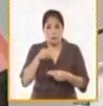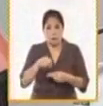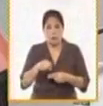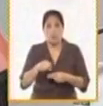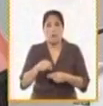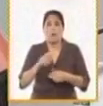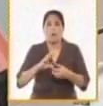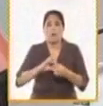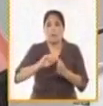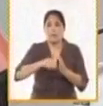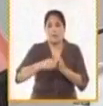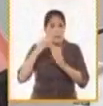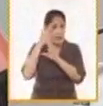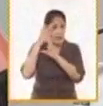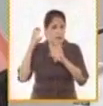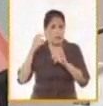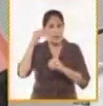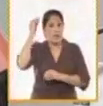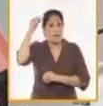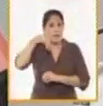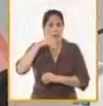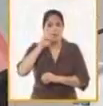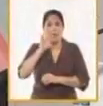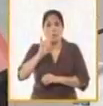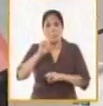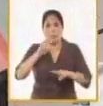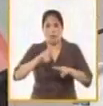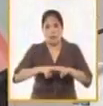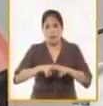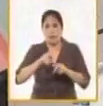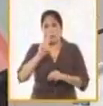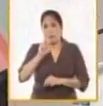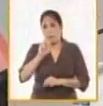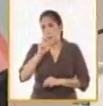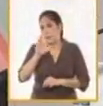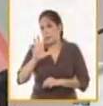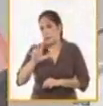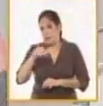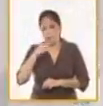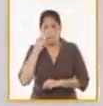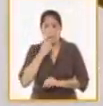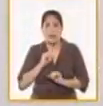Convención Científica Saber UH 2025. Conozcamos los detalles.